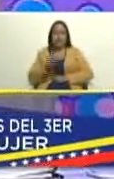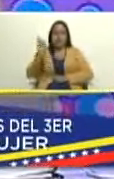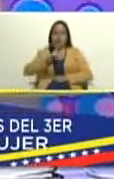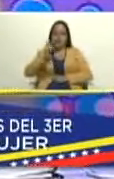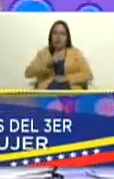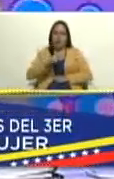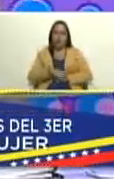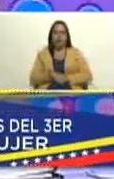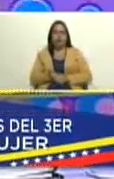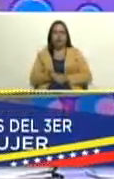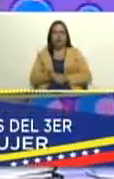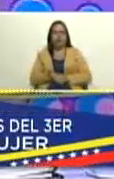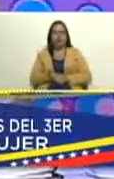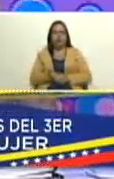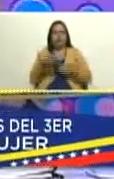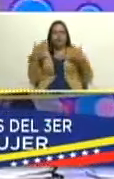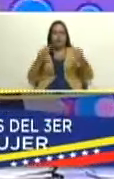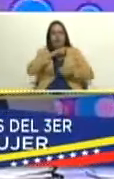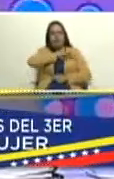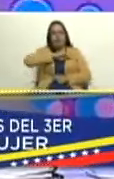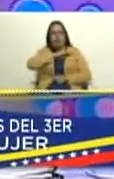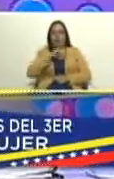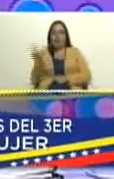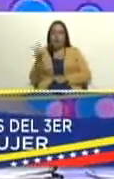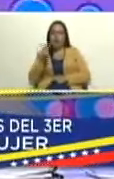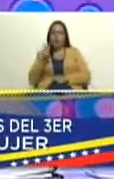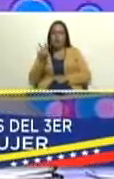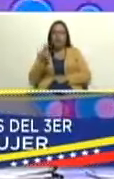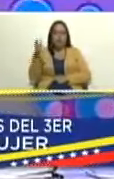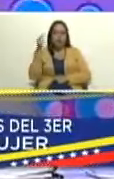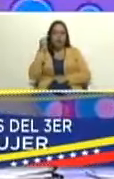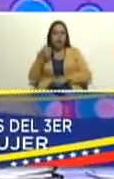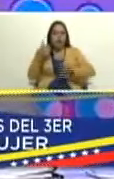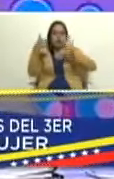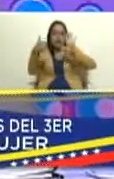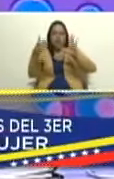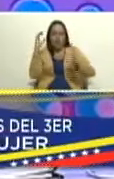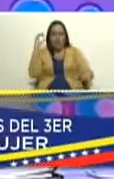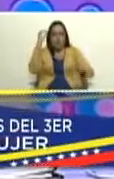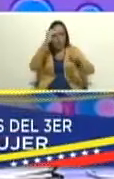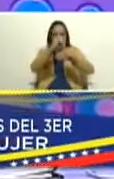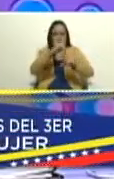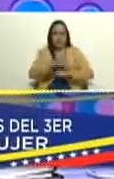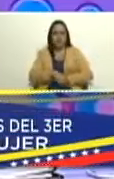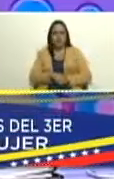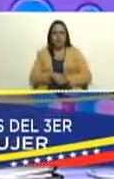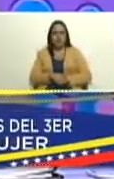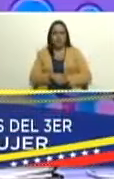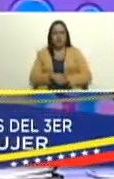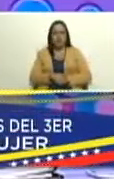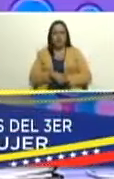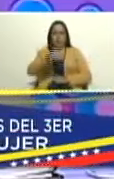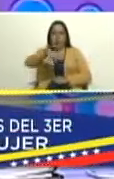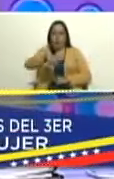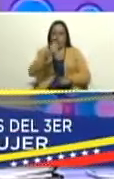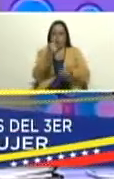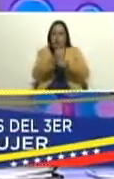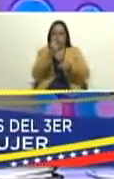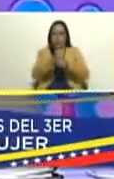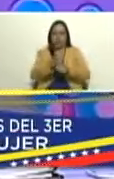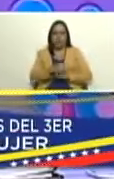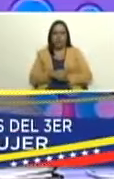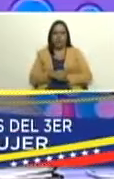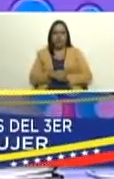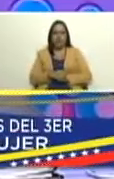Necesaria. La gran misión Venezuela Mujer, con 6 vértices. Hoy estamos trabajando